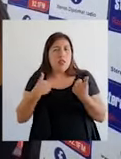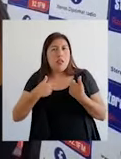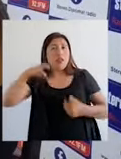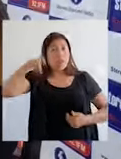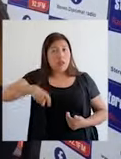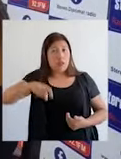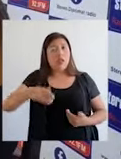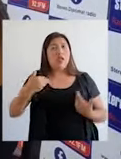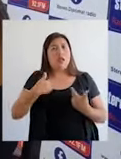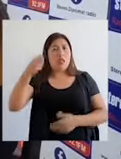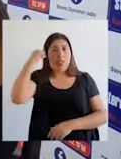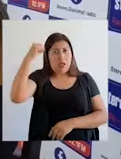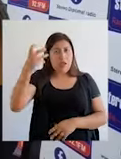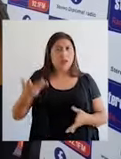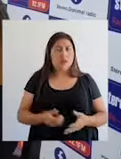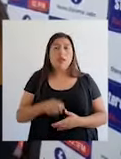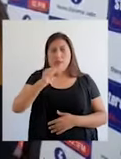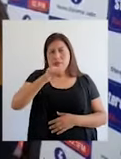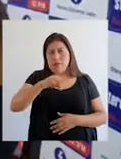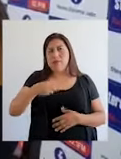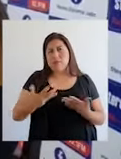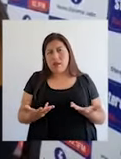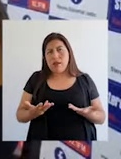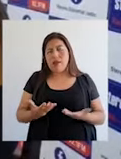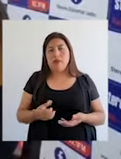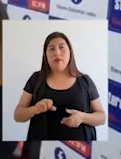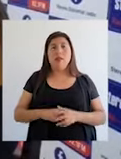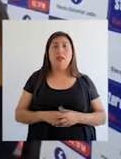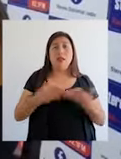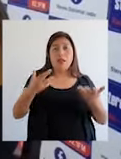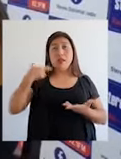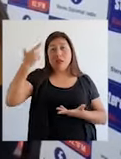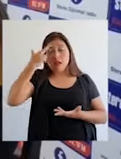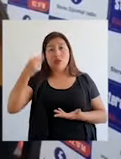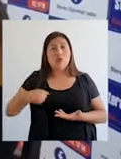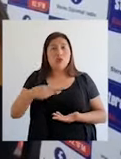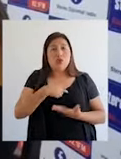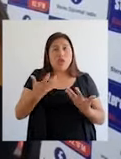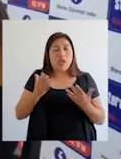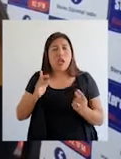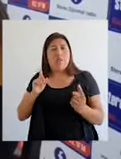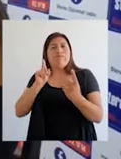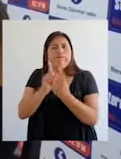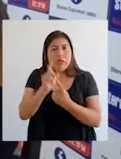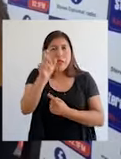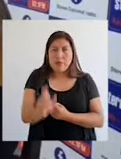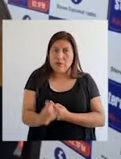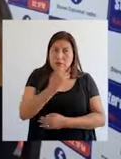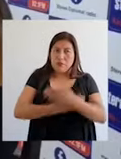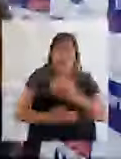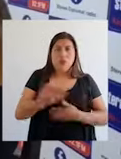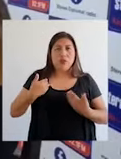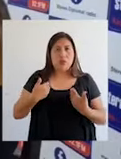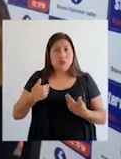necesidades y digamos, derechos. Sí, es por eso que nosotros estamos acercando el Estado a la población. Estamos